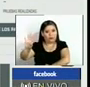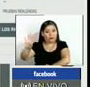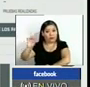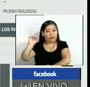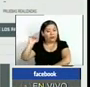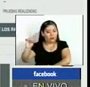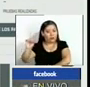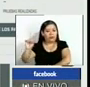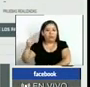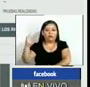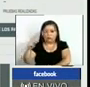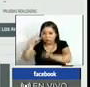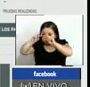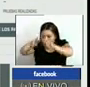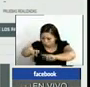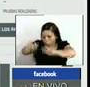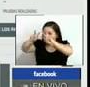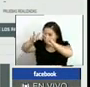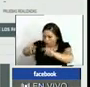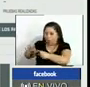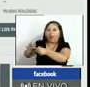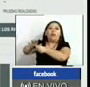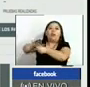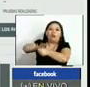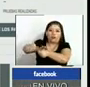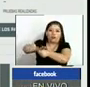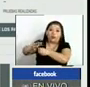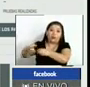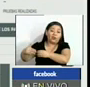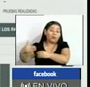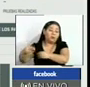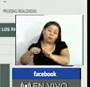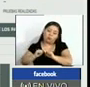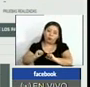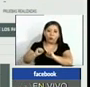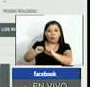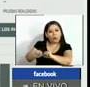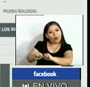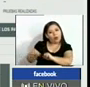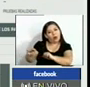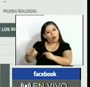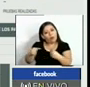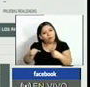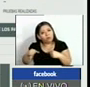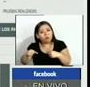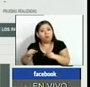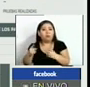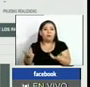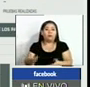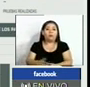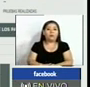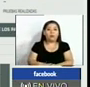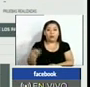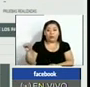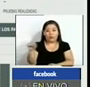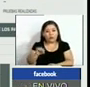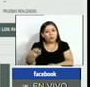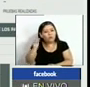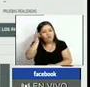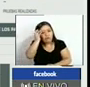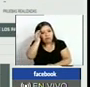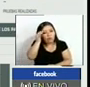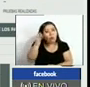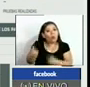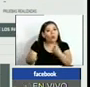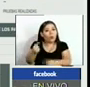que efectivamente se comprobó que se habían contagiado de COVID-19 y que murieron en la lucha, pues, contra la enfermedad. Un número preocupante